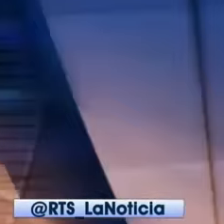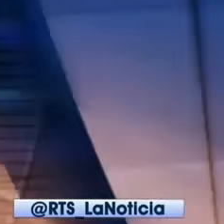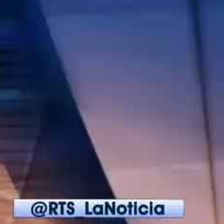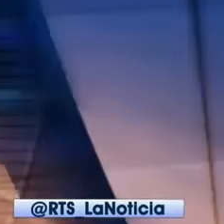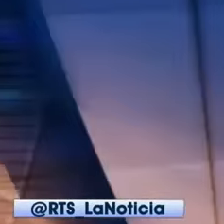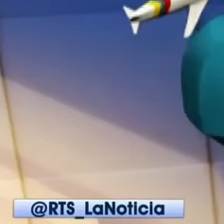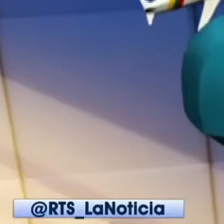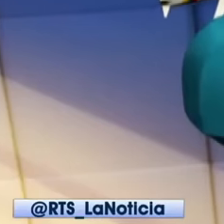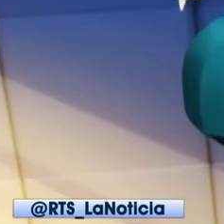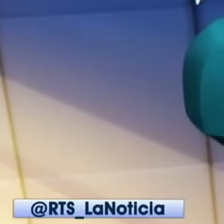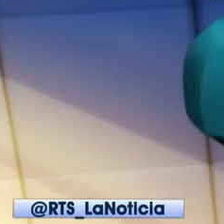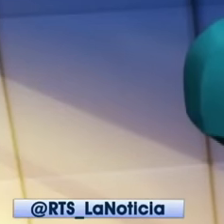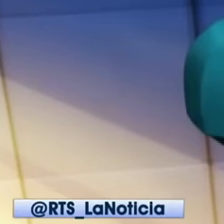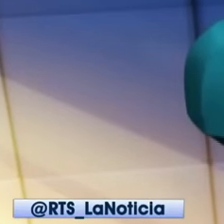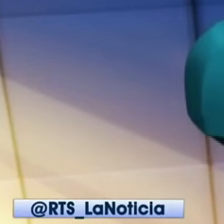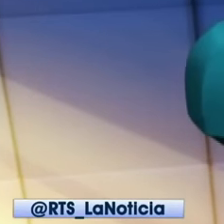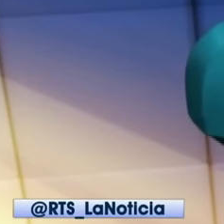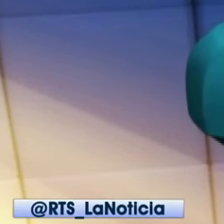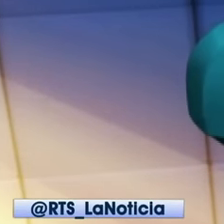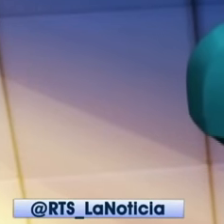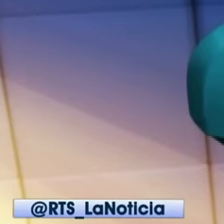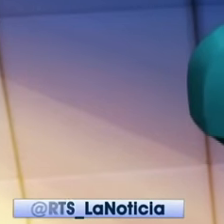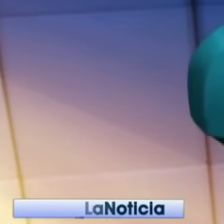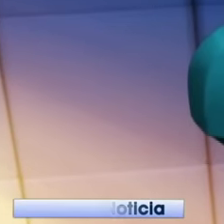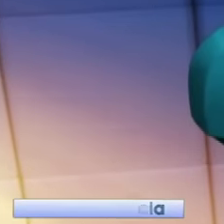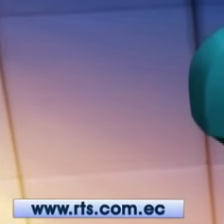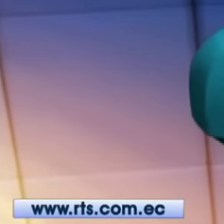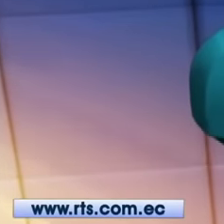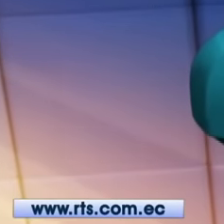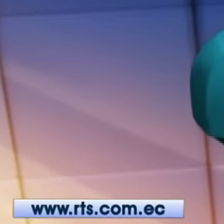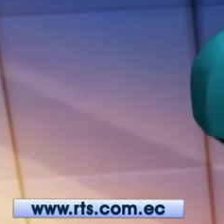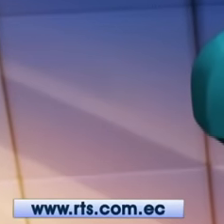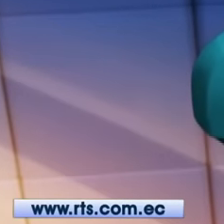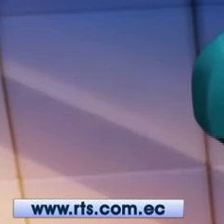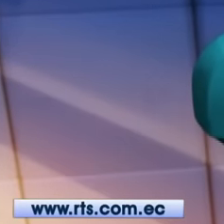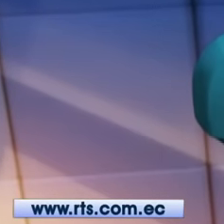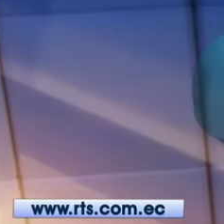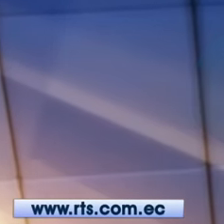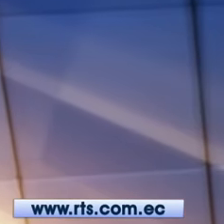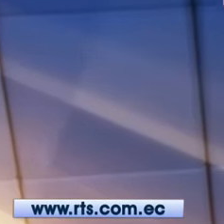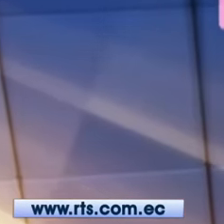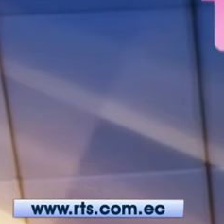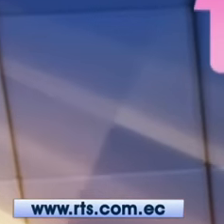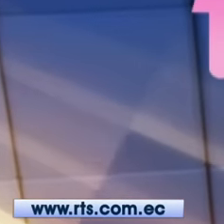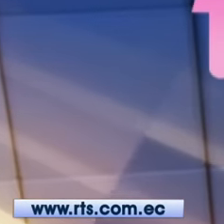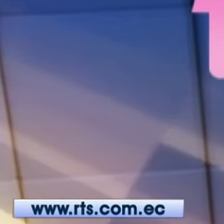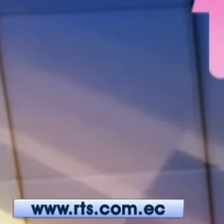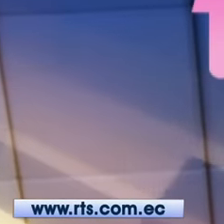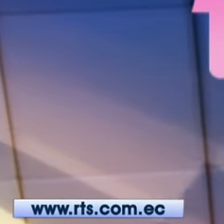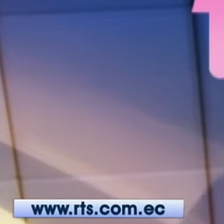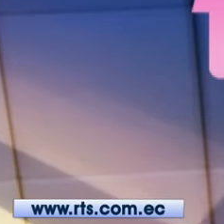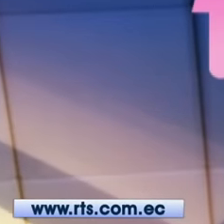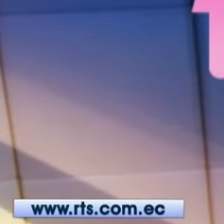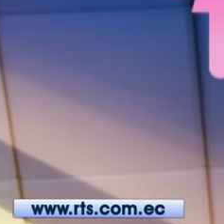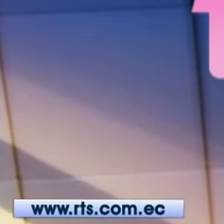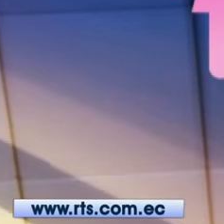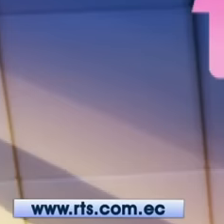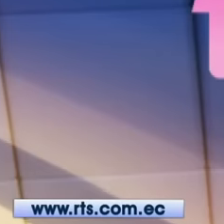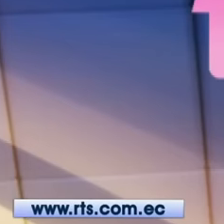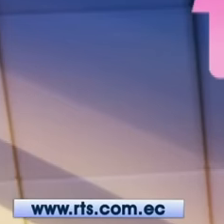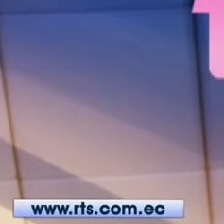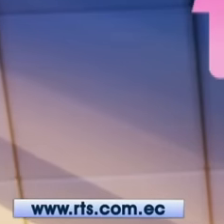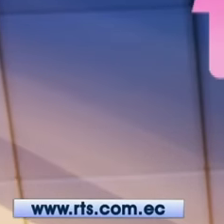Voto en Tokio. En Tokio hay 118 electores ecuatorianos. De ellos, 54 son mujeres